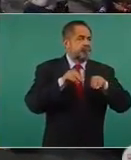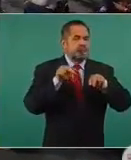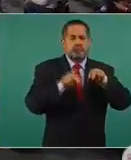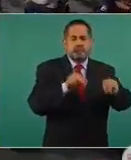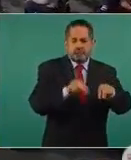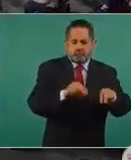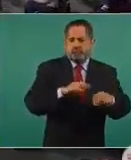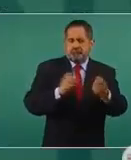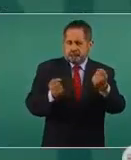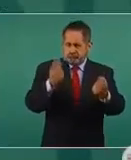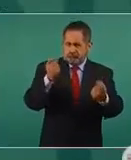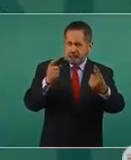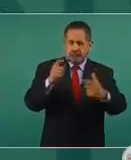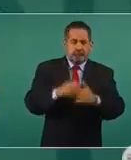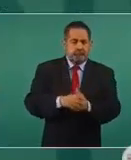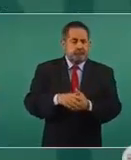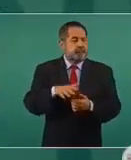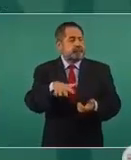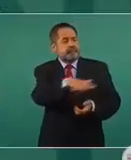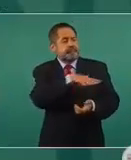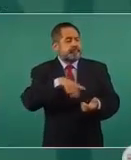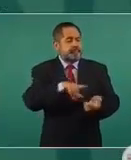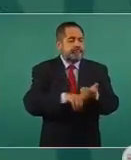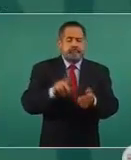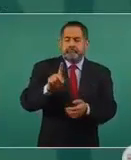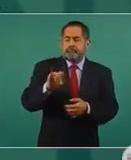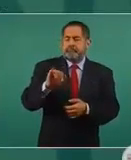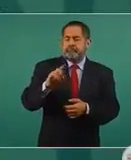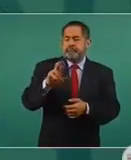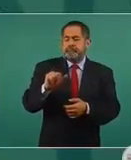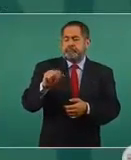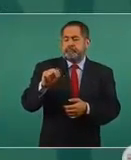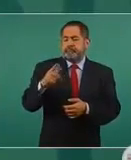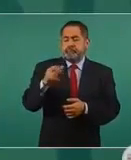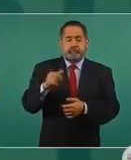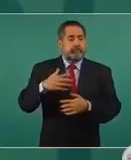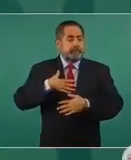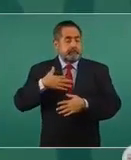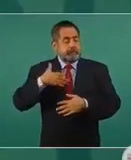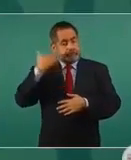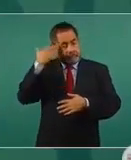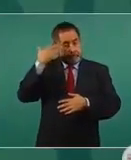la parte de ahí de Piedras Negras, cuando yo termino